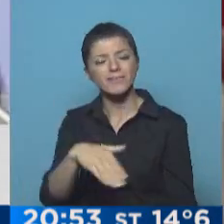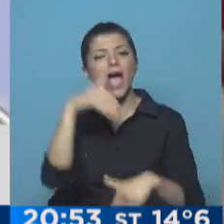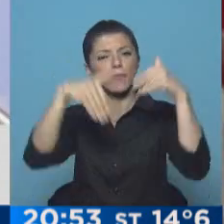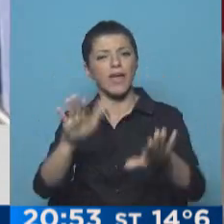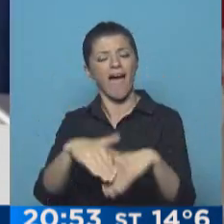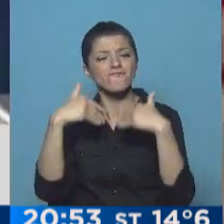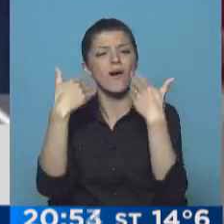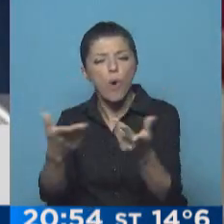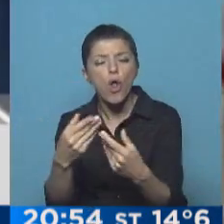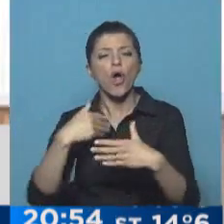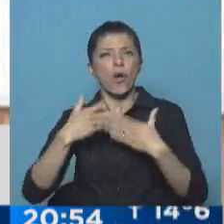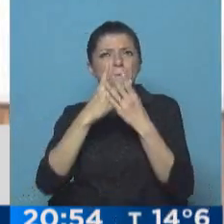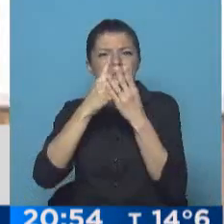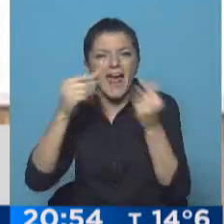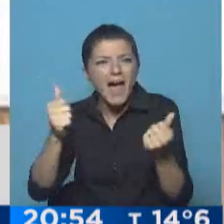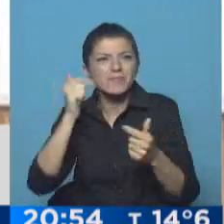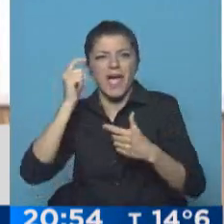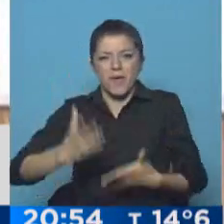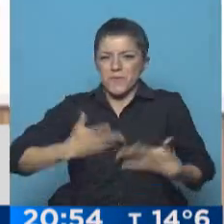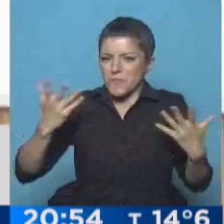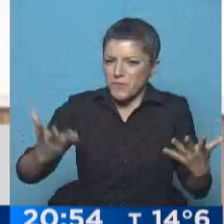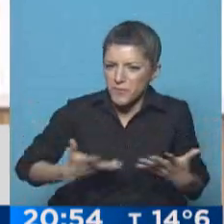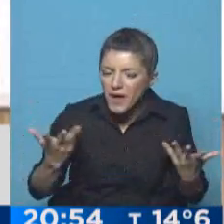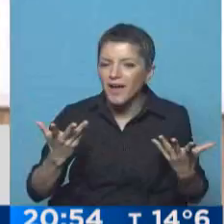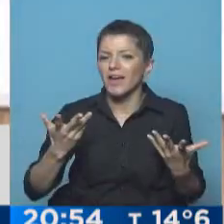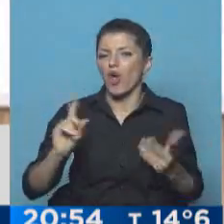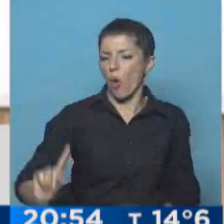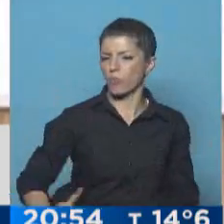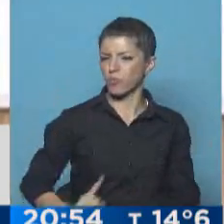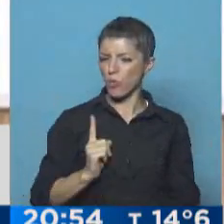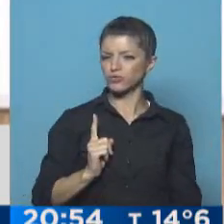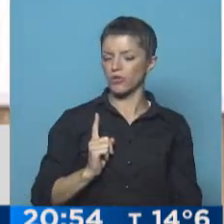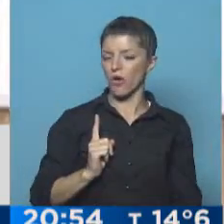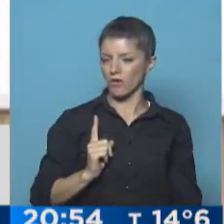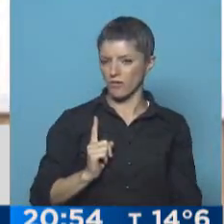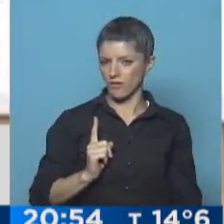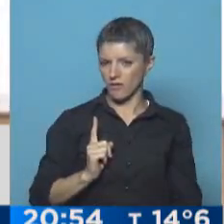con esperanza, con entusiasmo, con el orgullo de sobre